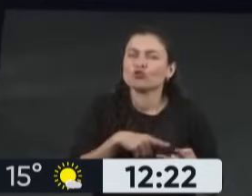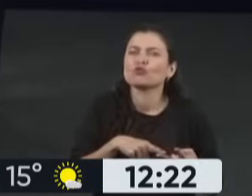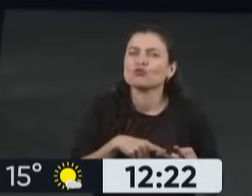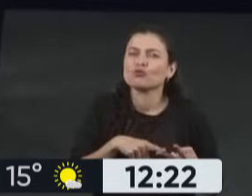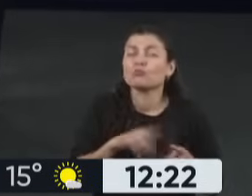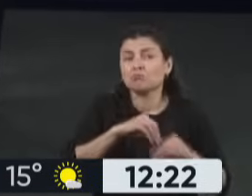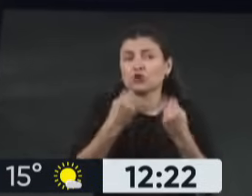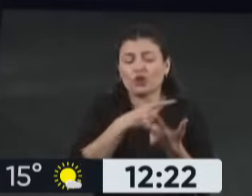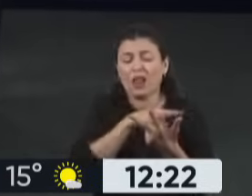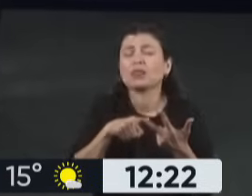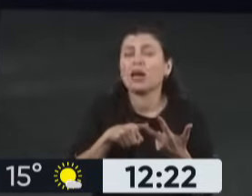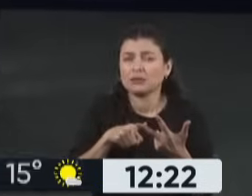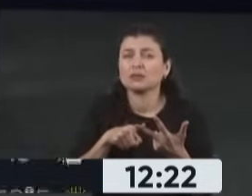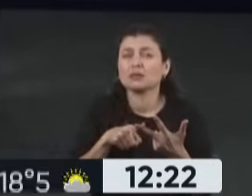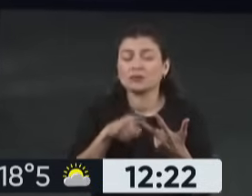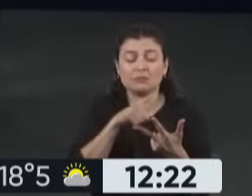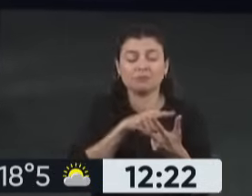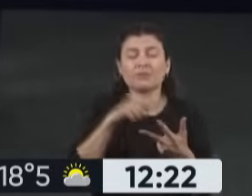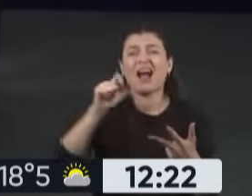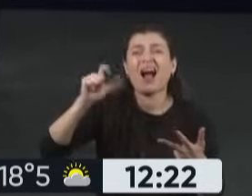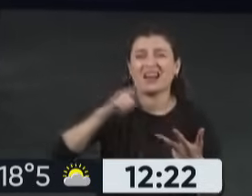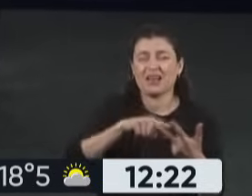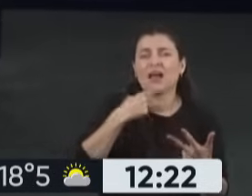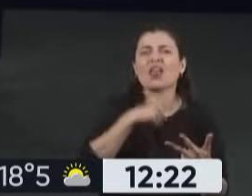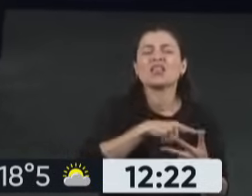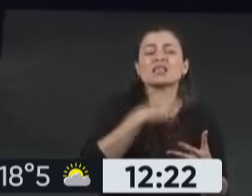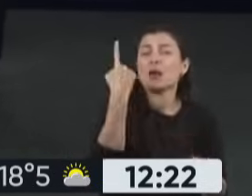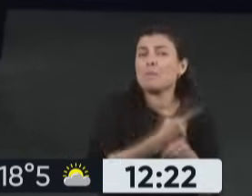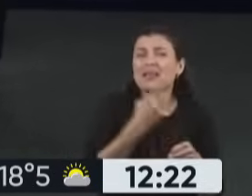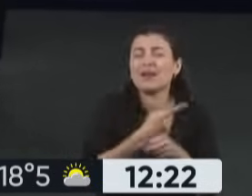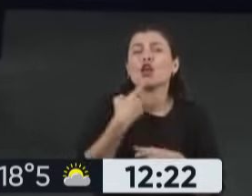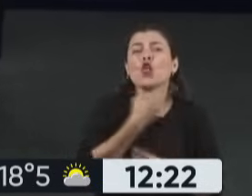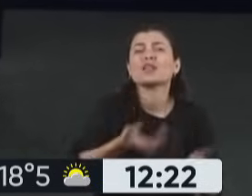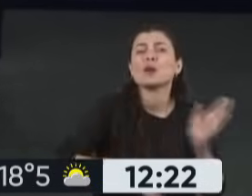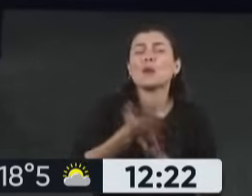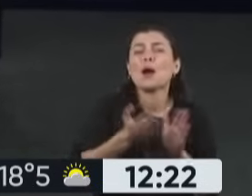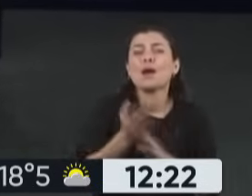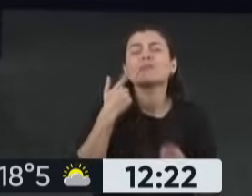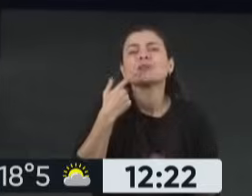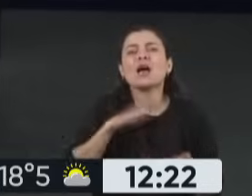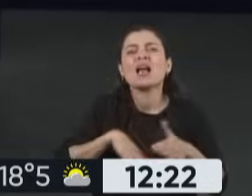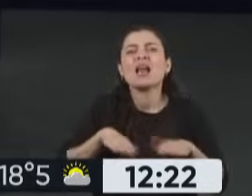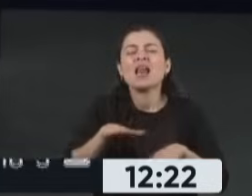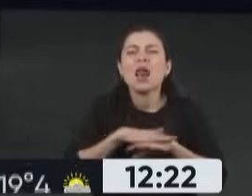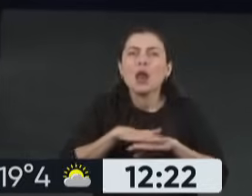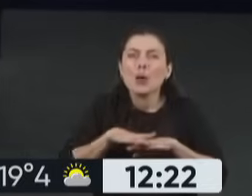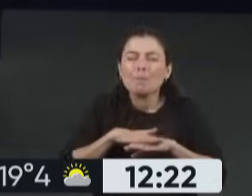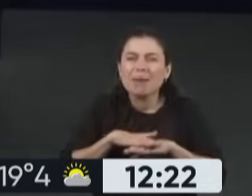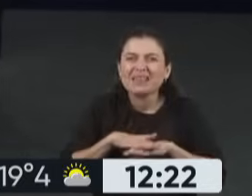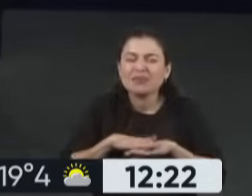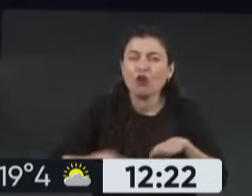hay tres anuncios por el lado de ARCA. Uno que es general, que es el aumento de los umbrales y